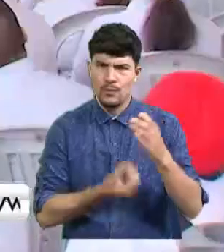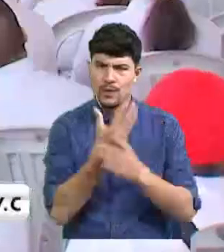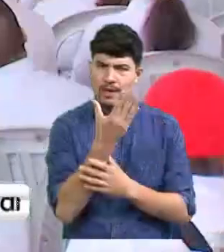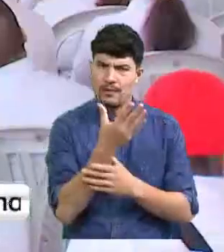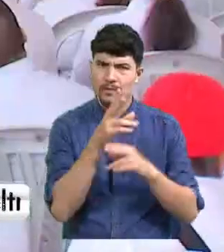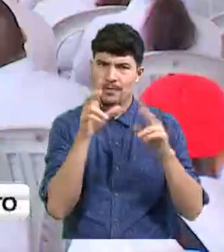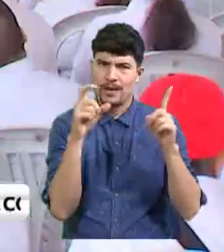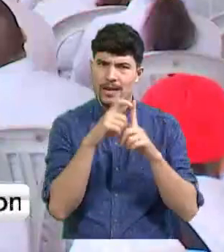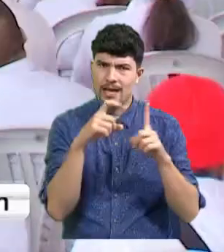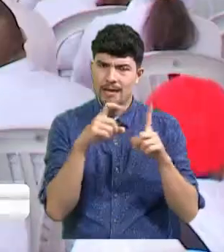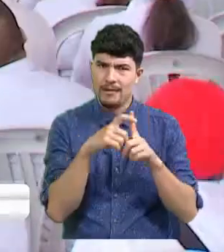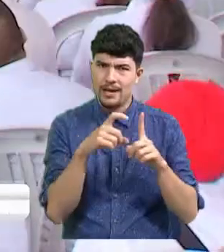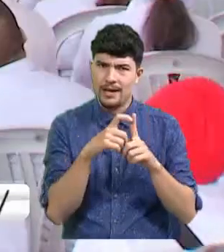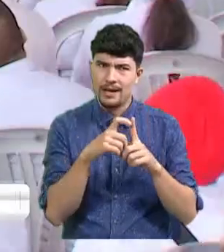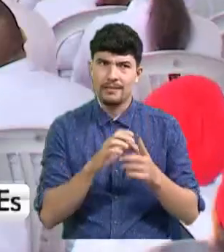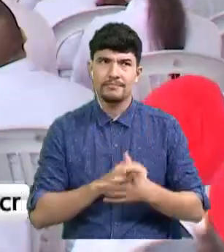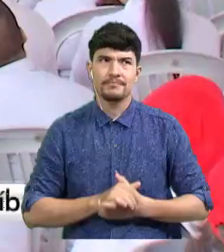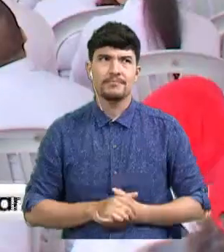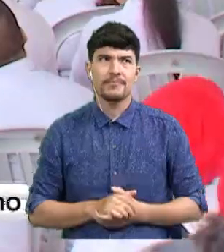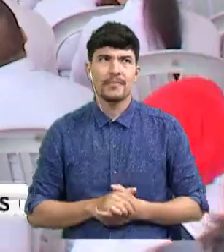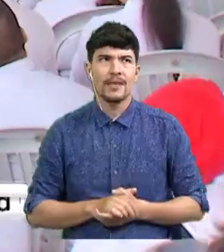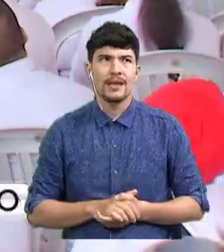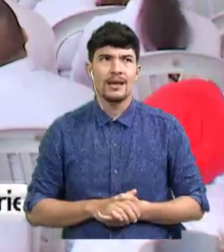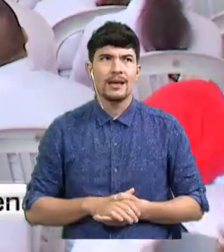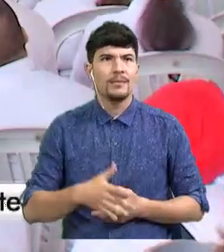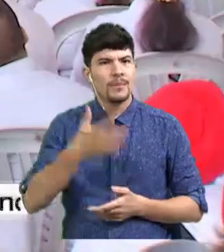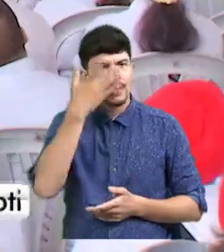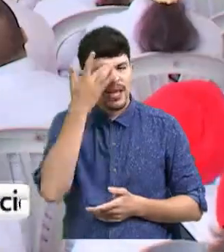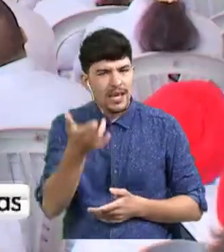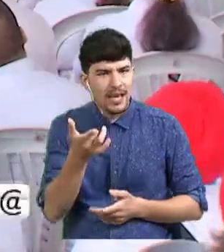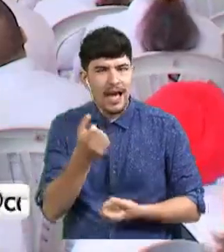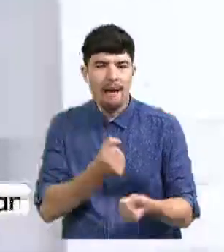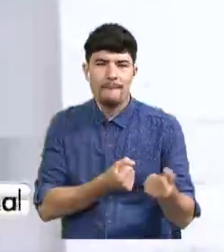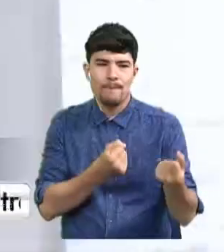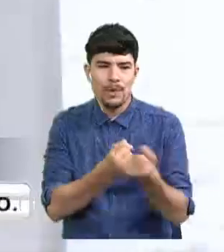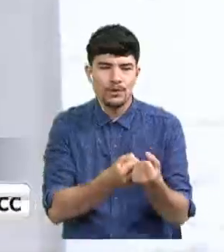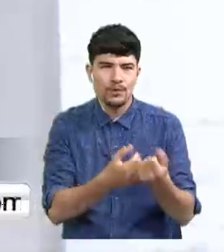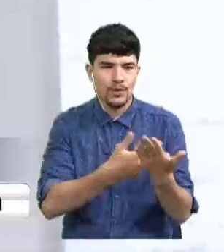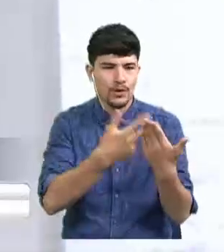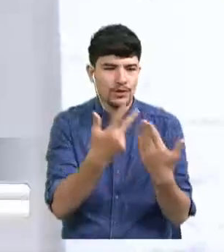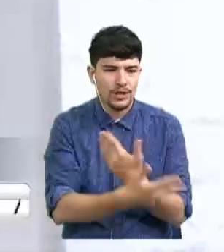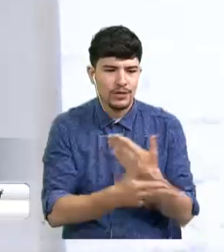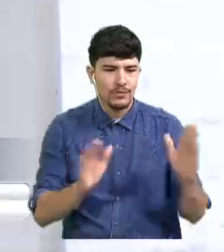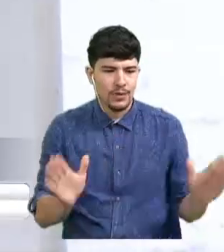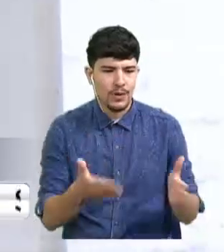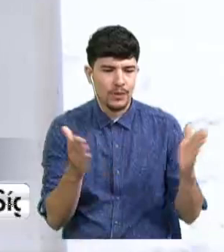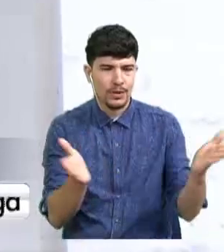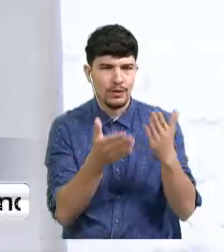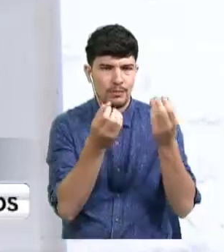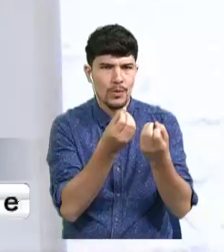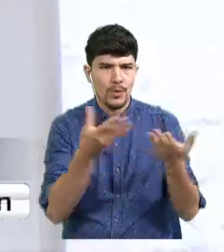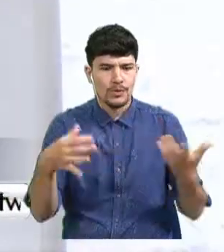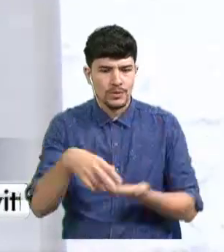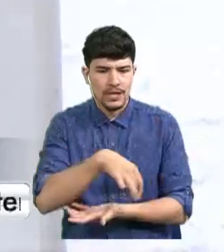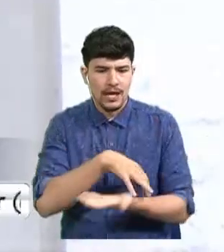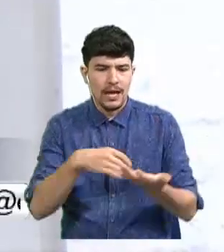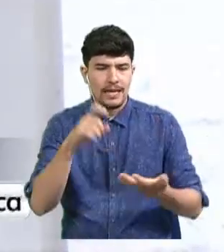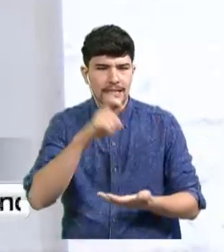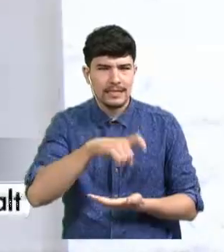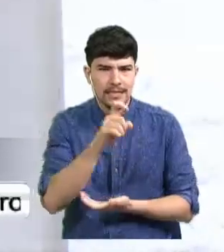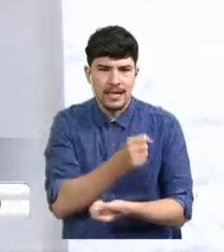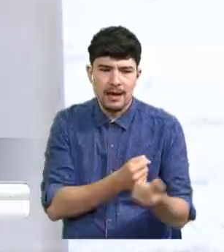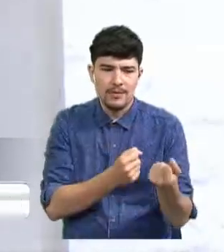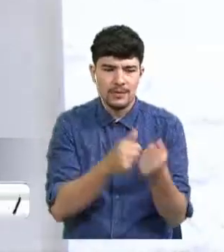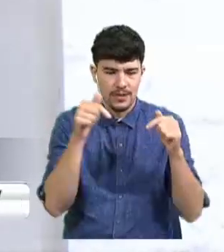puso de moda en todo Santander porque es apoyar esos proyectos productivos de muchos santandereanos que necesitaban ese empujoncito por parte